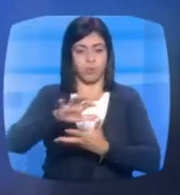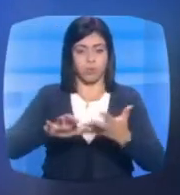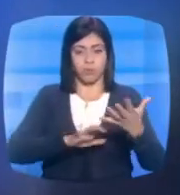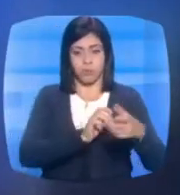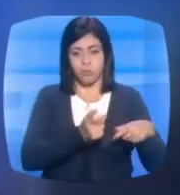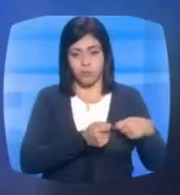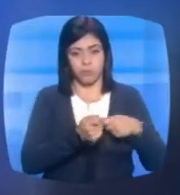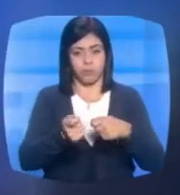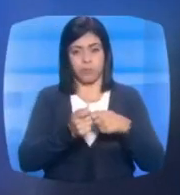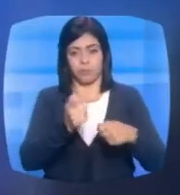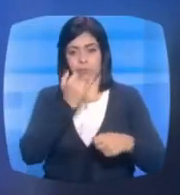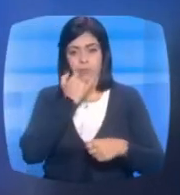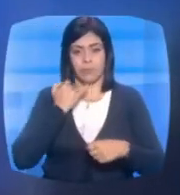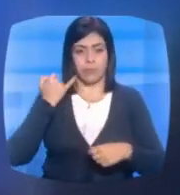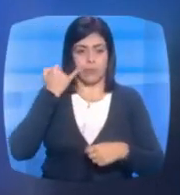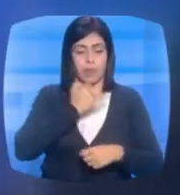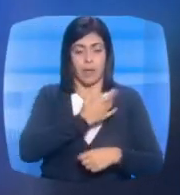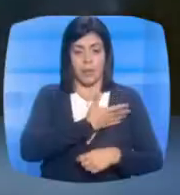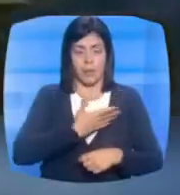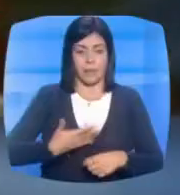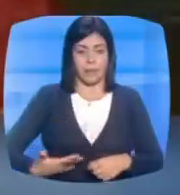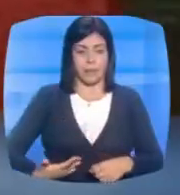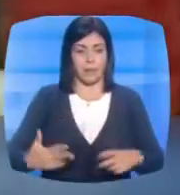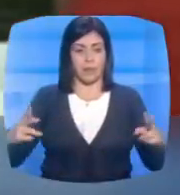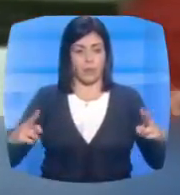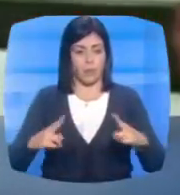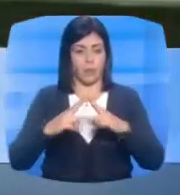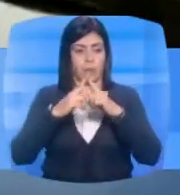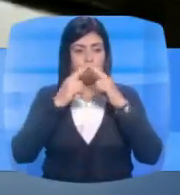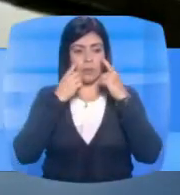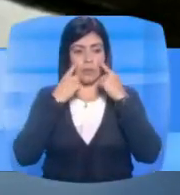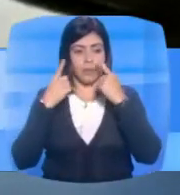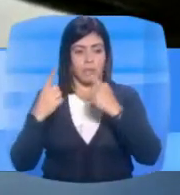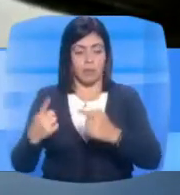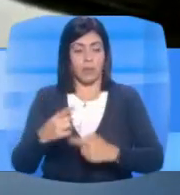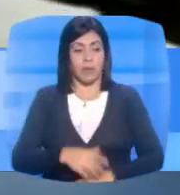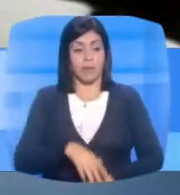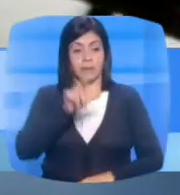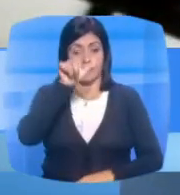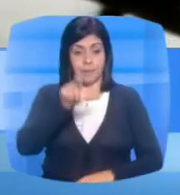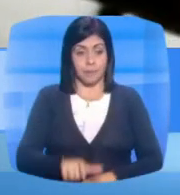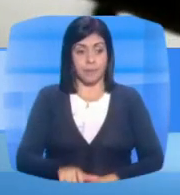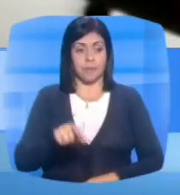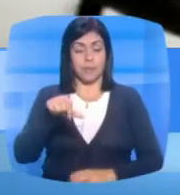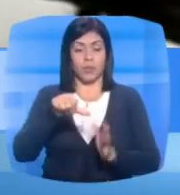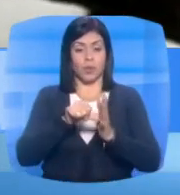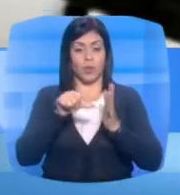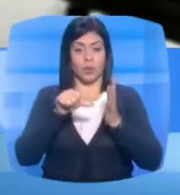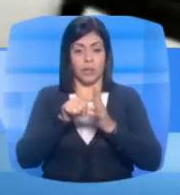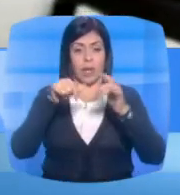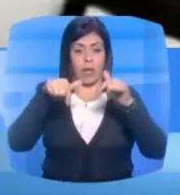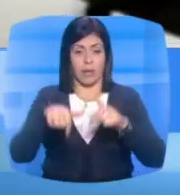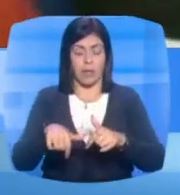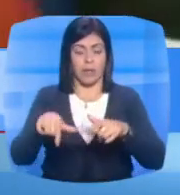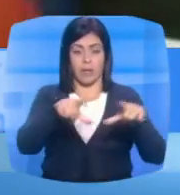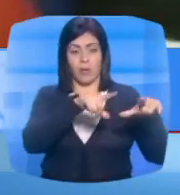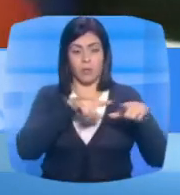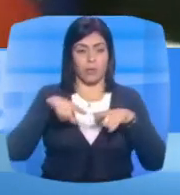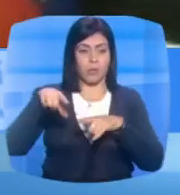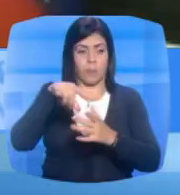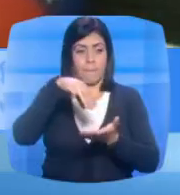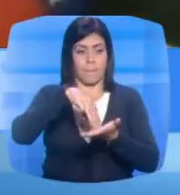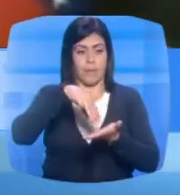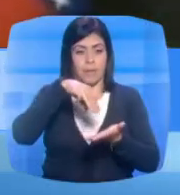recibidos por Israel el jefe de estado sostuvo este encuentro con Elias levos en la cazona cultural Aquiles nazoa en el